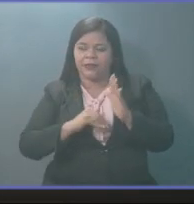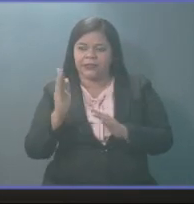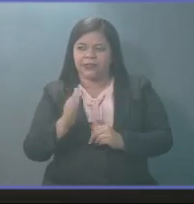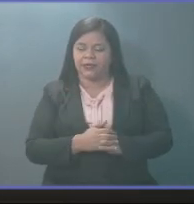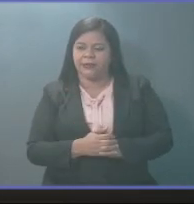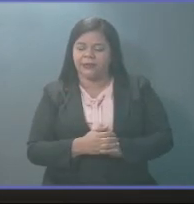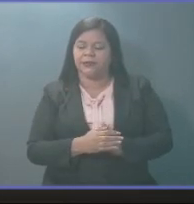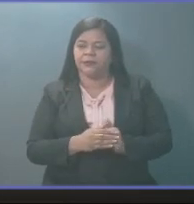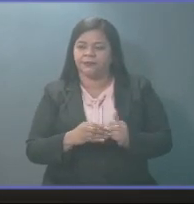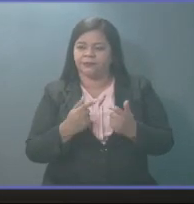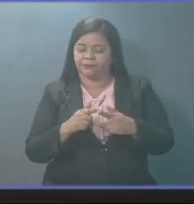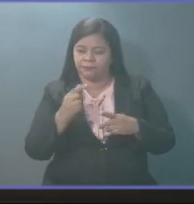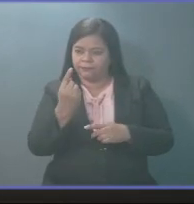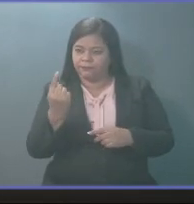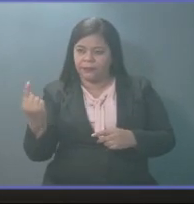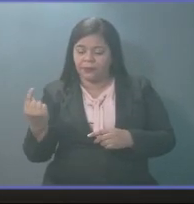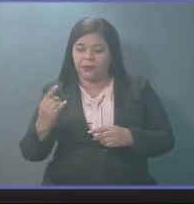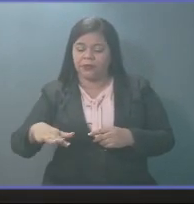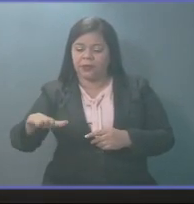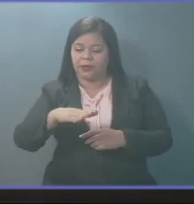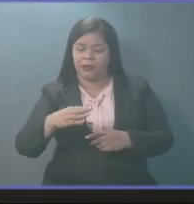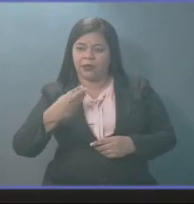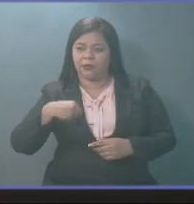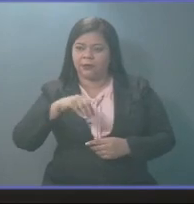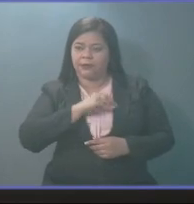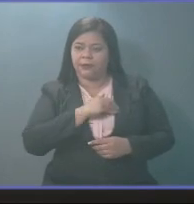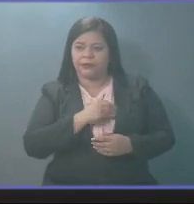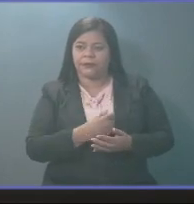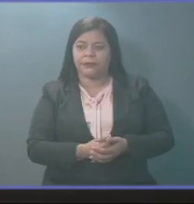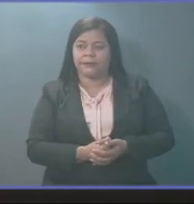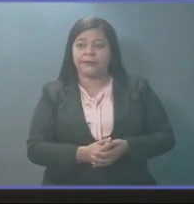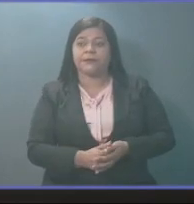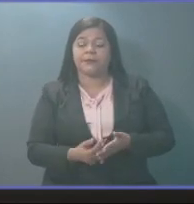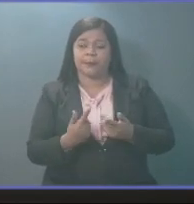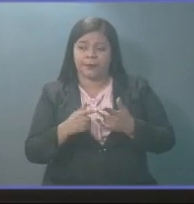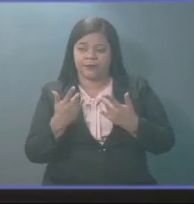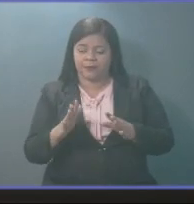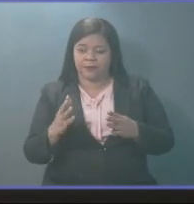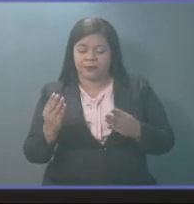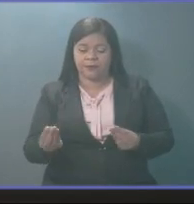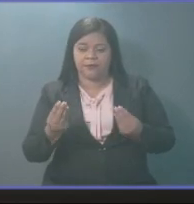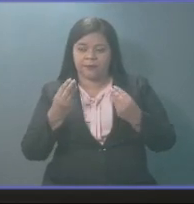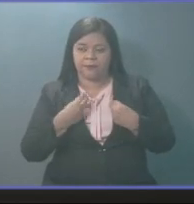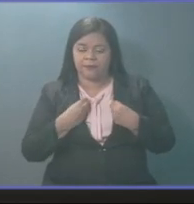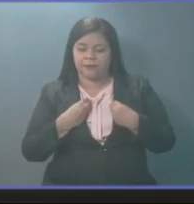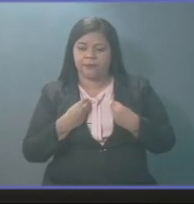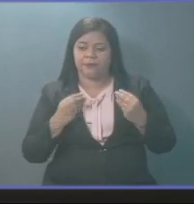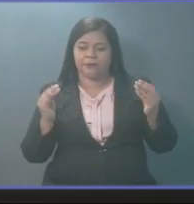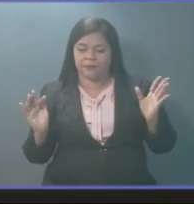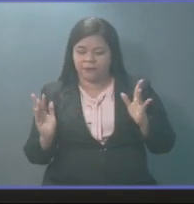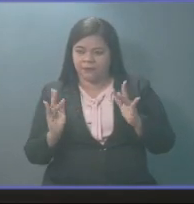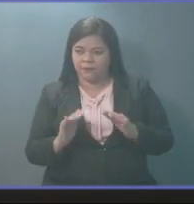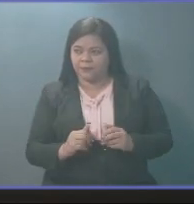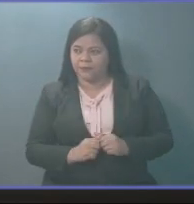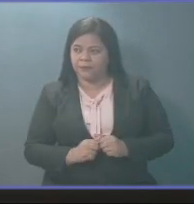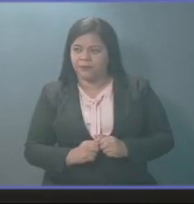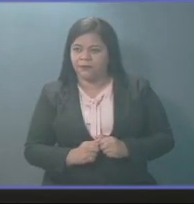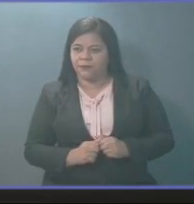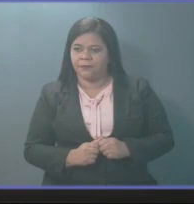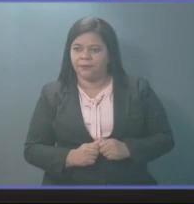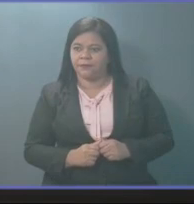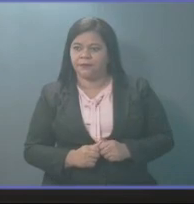personal de salud y médico, que la sala nos dio la razón, el 620, de